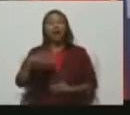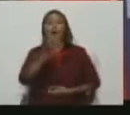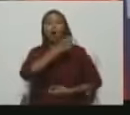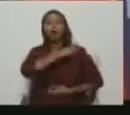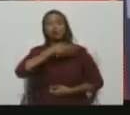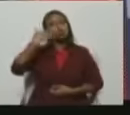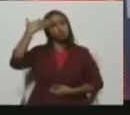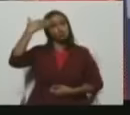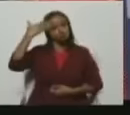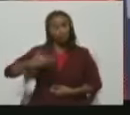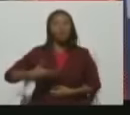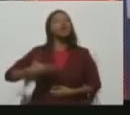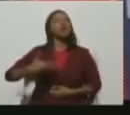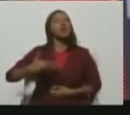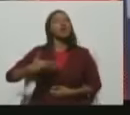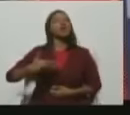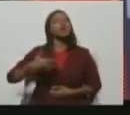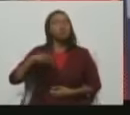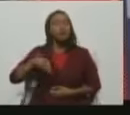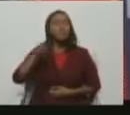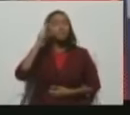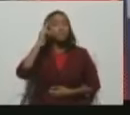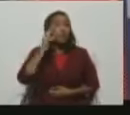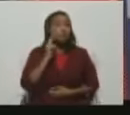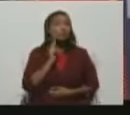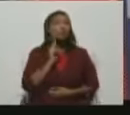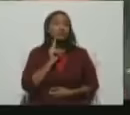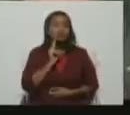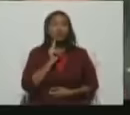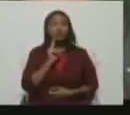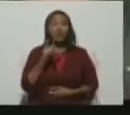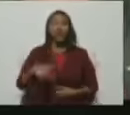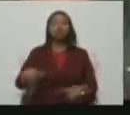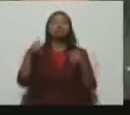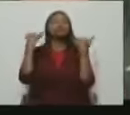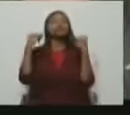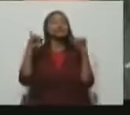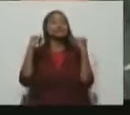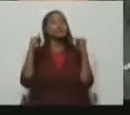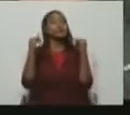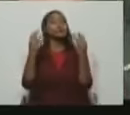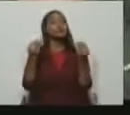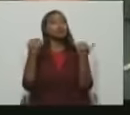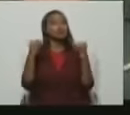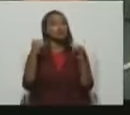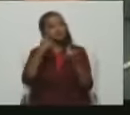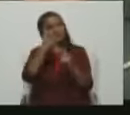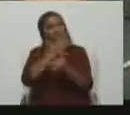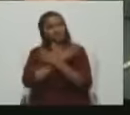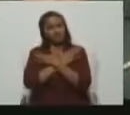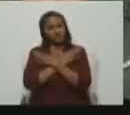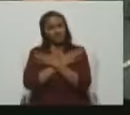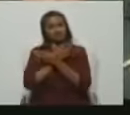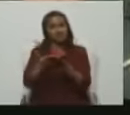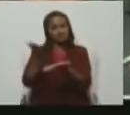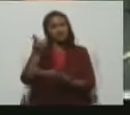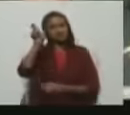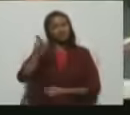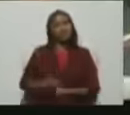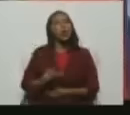querida Armada Bolivariana, que hoy está en triple fiesta. Felicidades, almirante